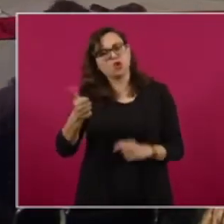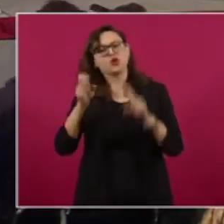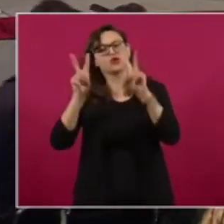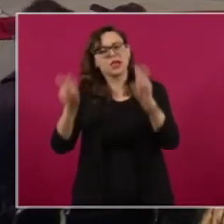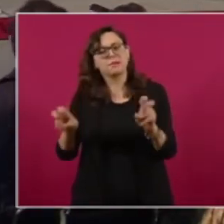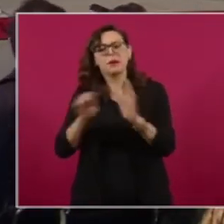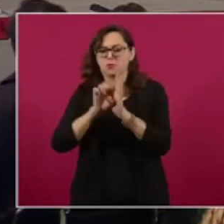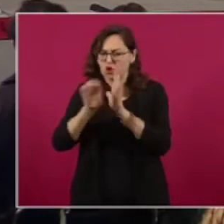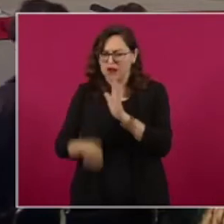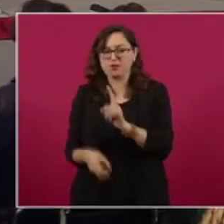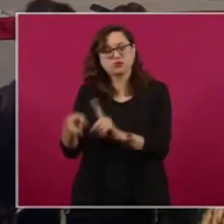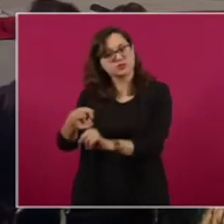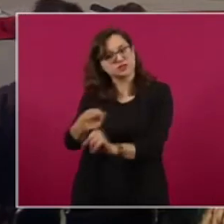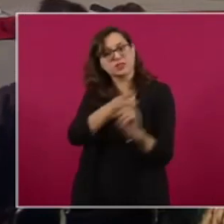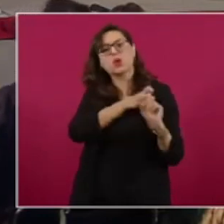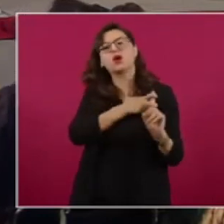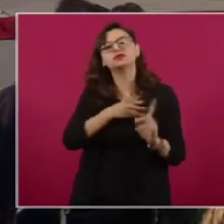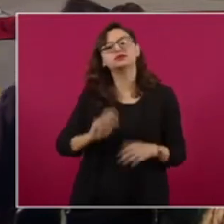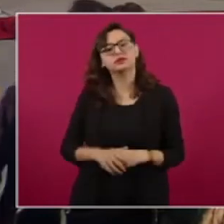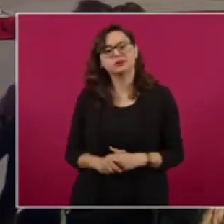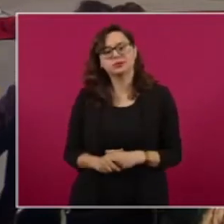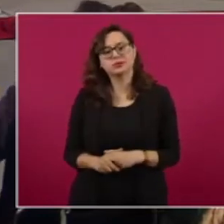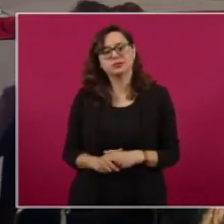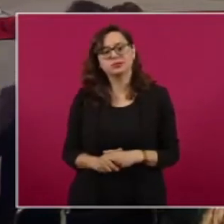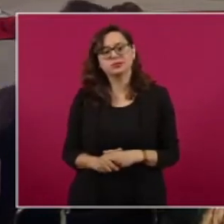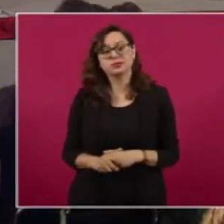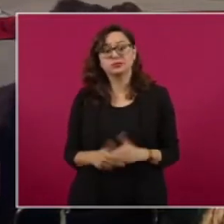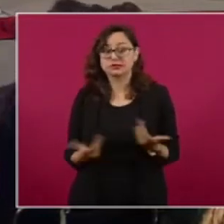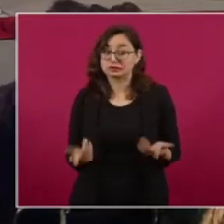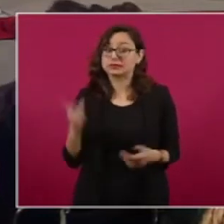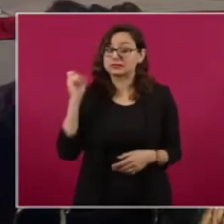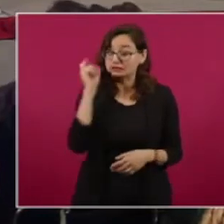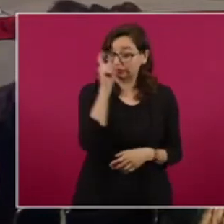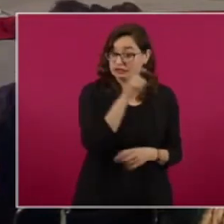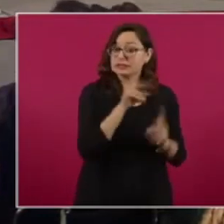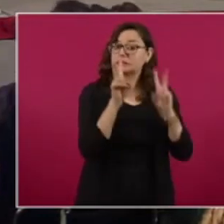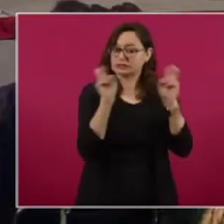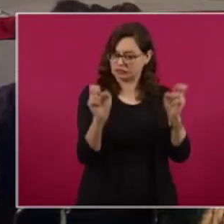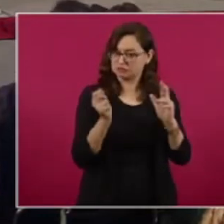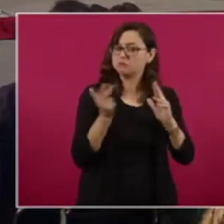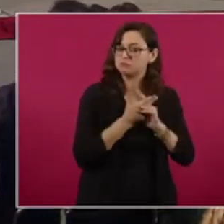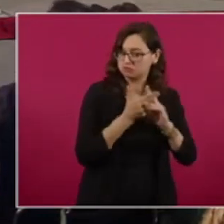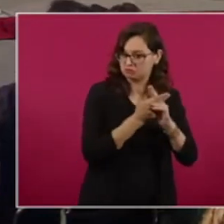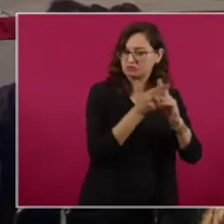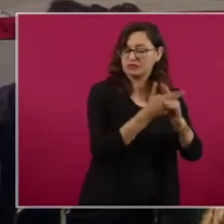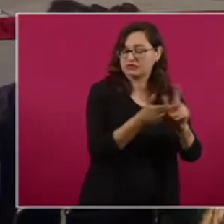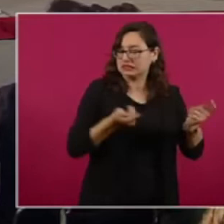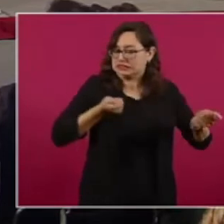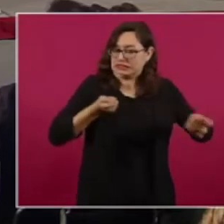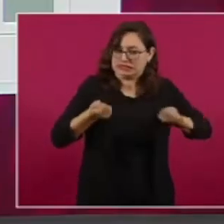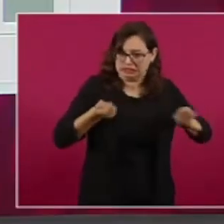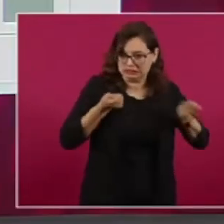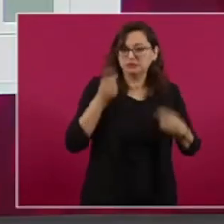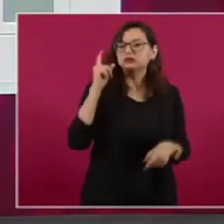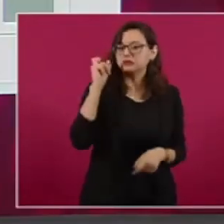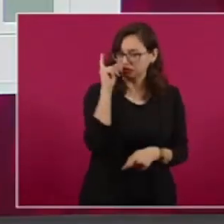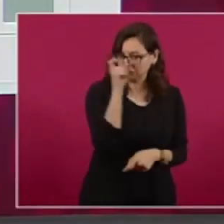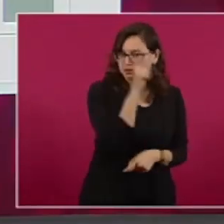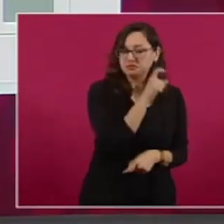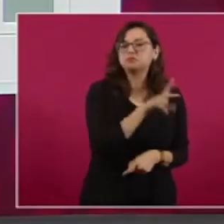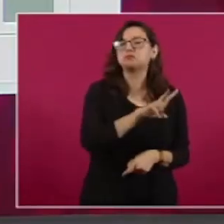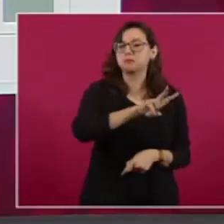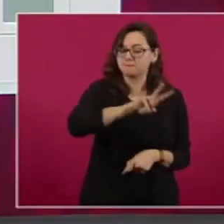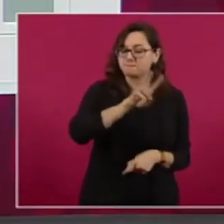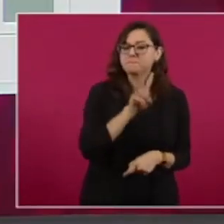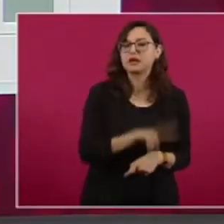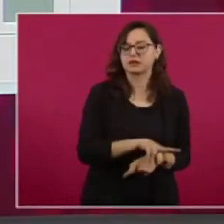Este es lo que más nos ha costado trabajo, lo más difícil, y